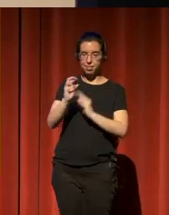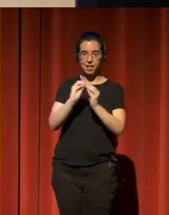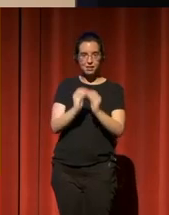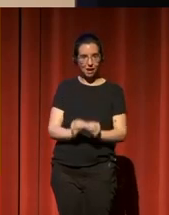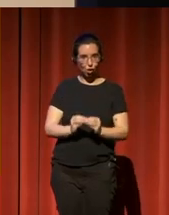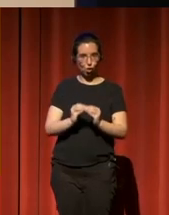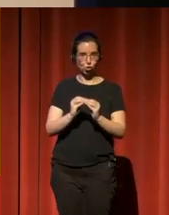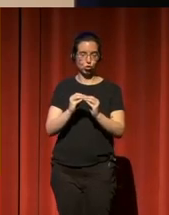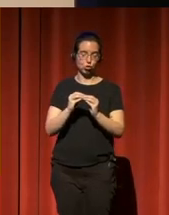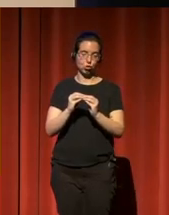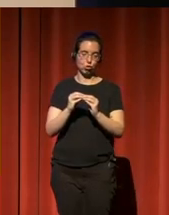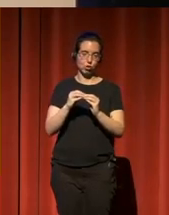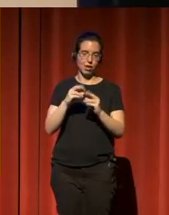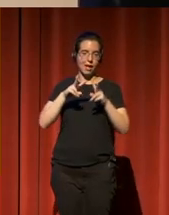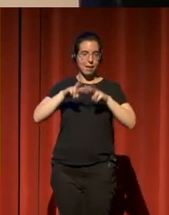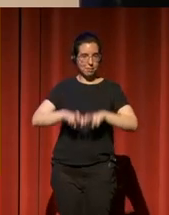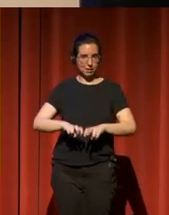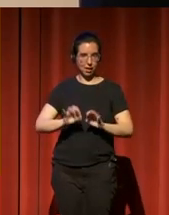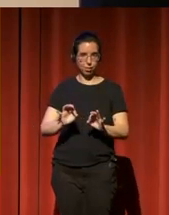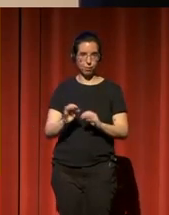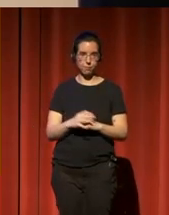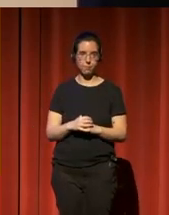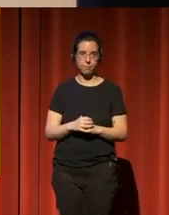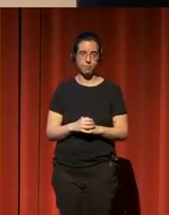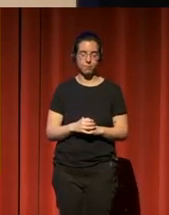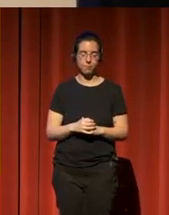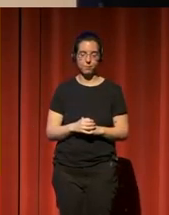la de la de de la